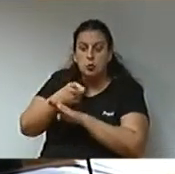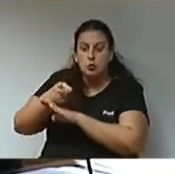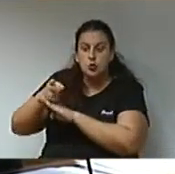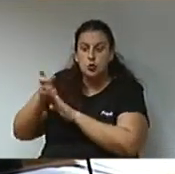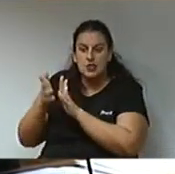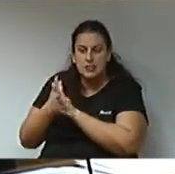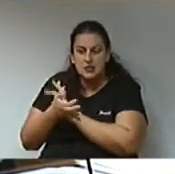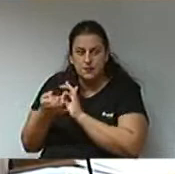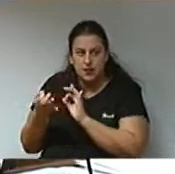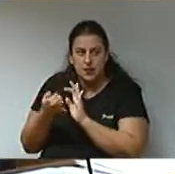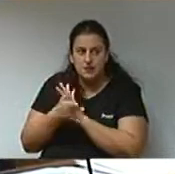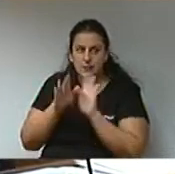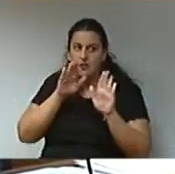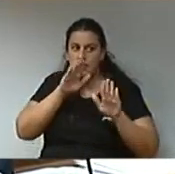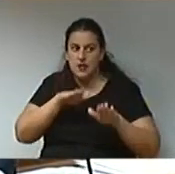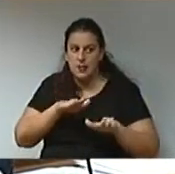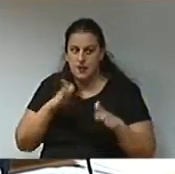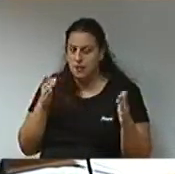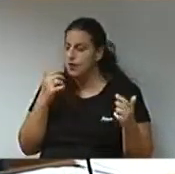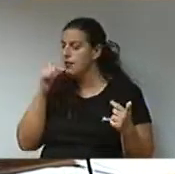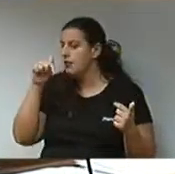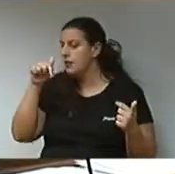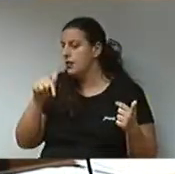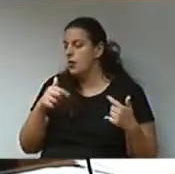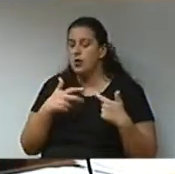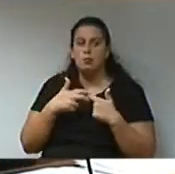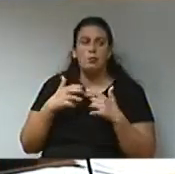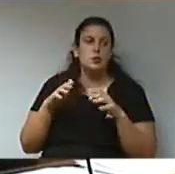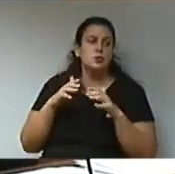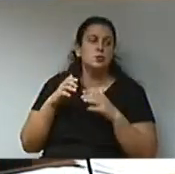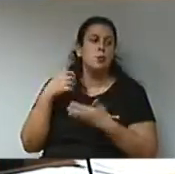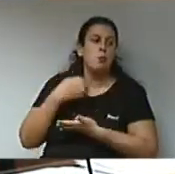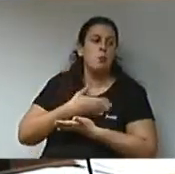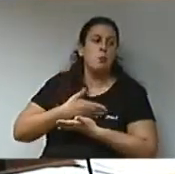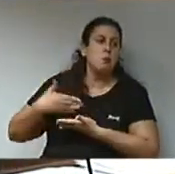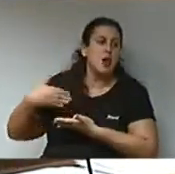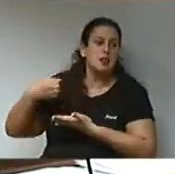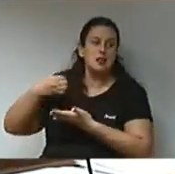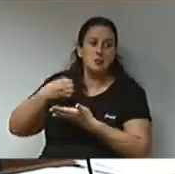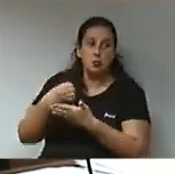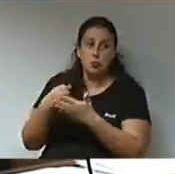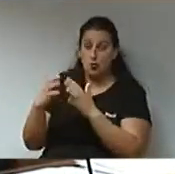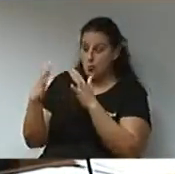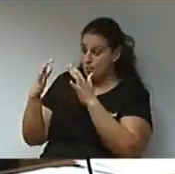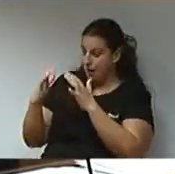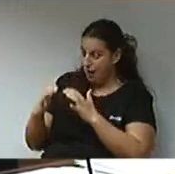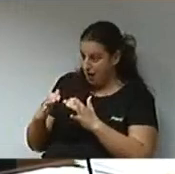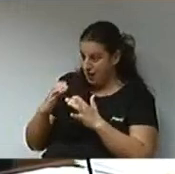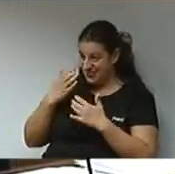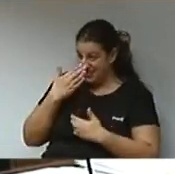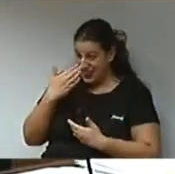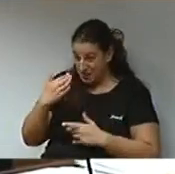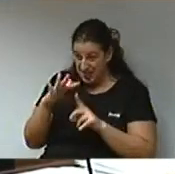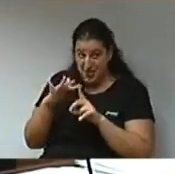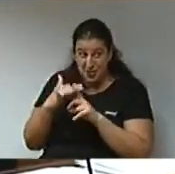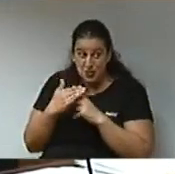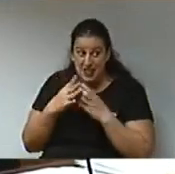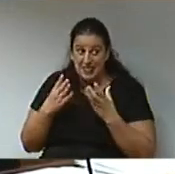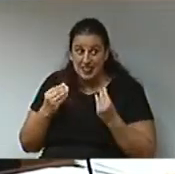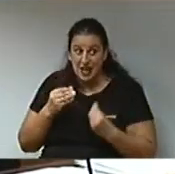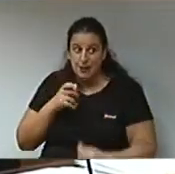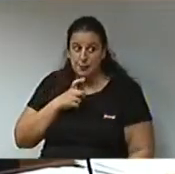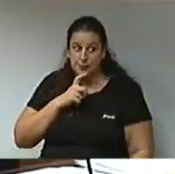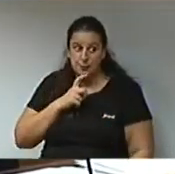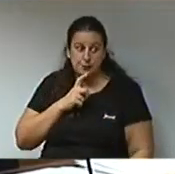la civilidad. Y decir hoy que hay que bajar el impuesto de patrimonio, sinceramente, en estas circunstancias tan difíciles,